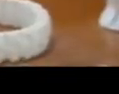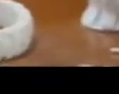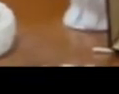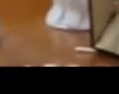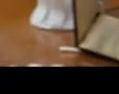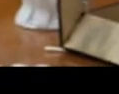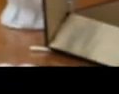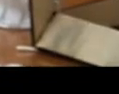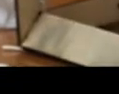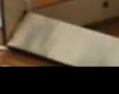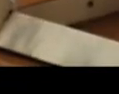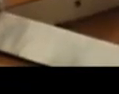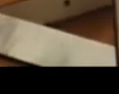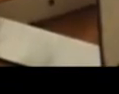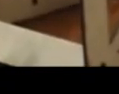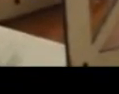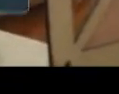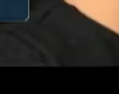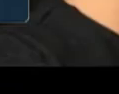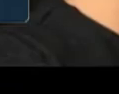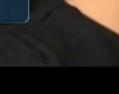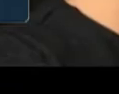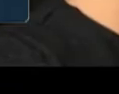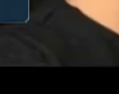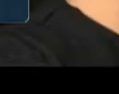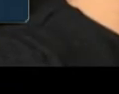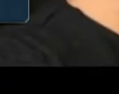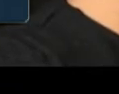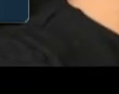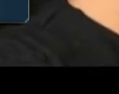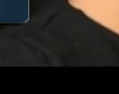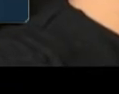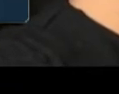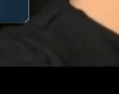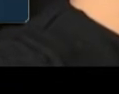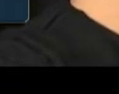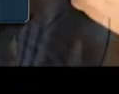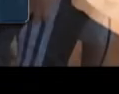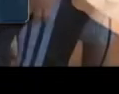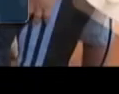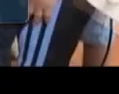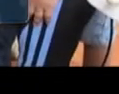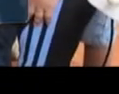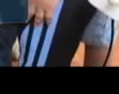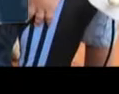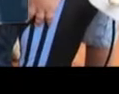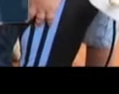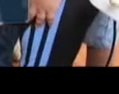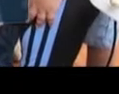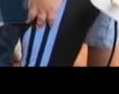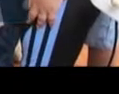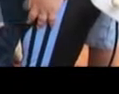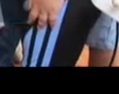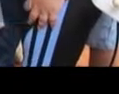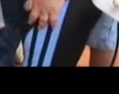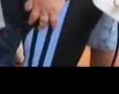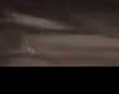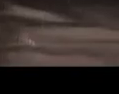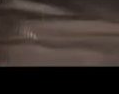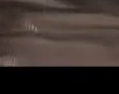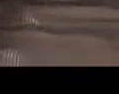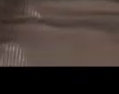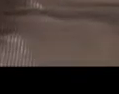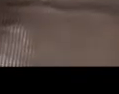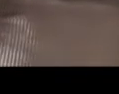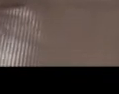El Instituto para el Desarrollo de la Robótica creó un programa dividido en 4 semanas para que menores de 6 y hasta 18 años puedan aprender